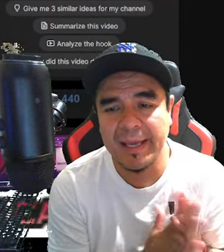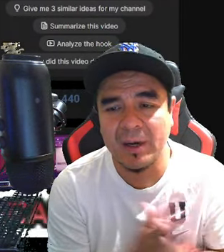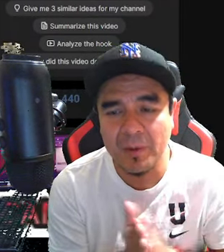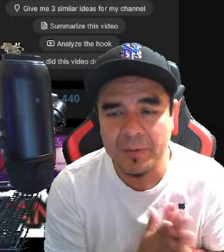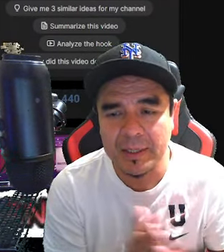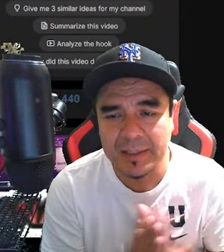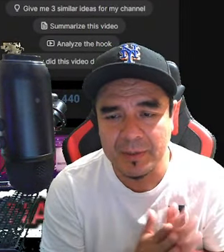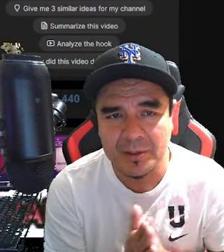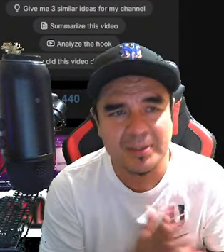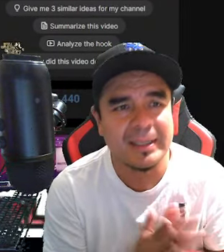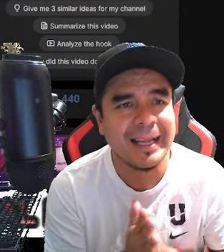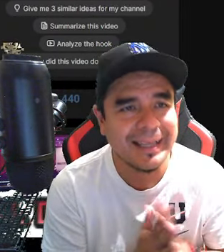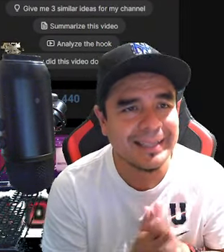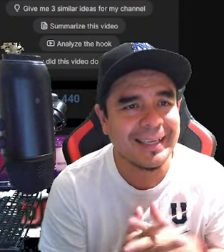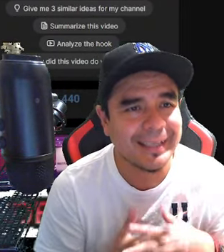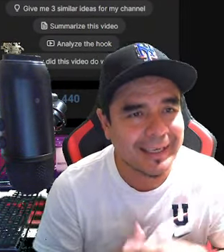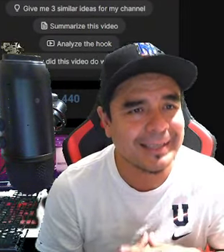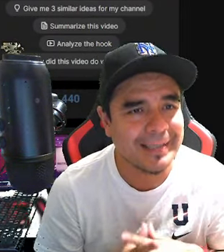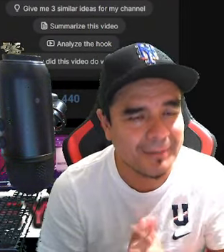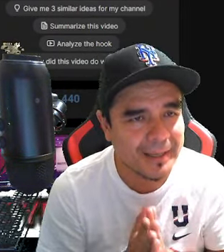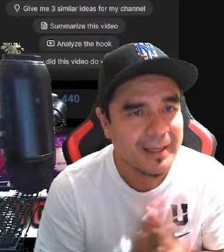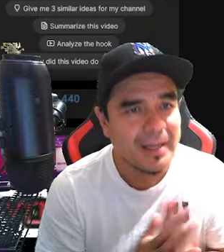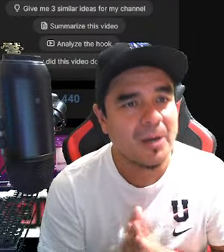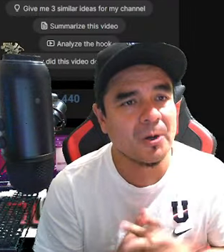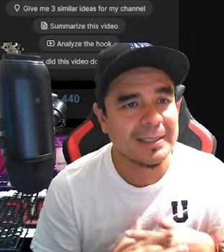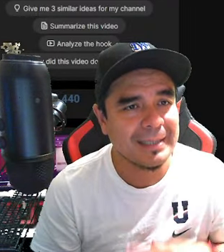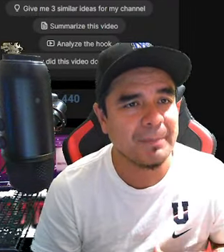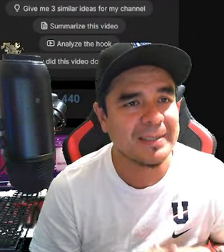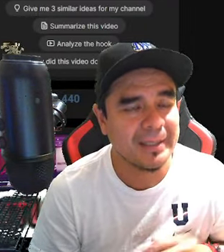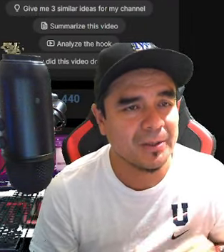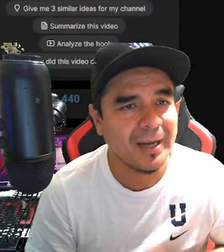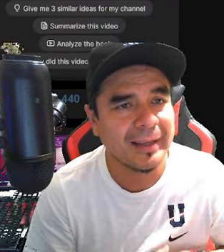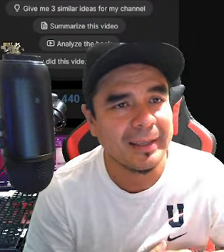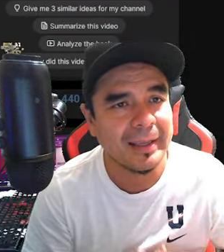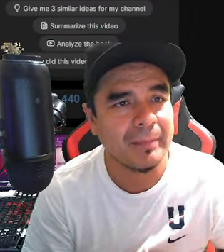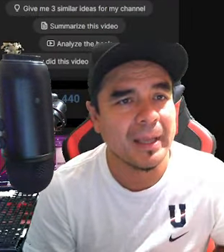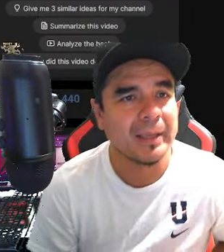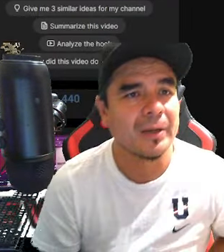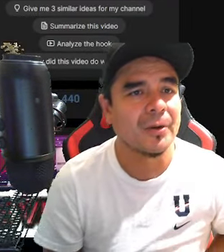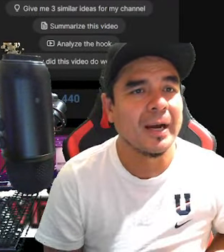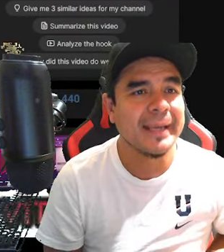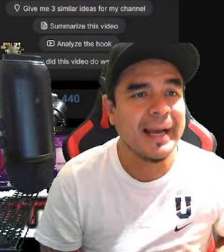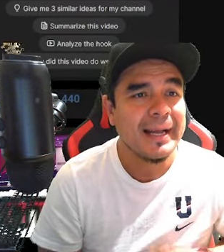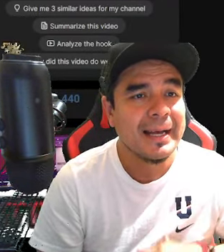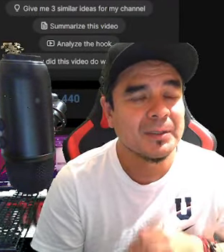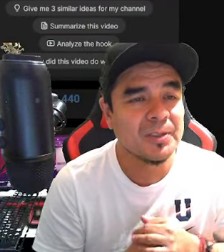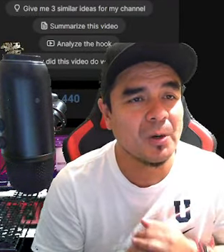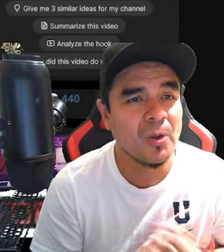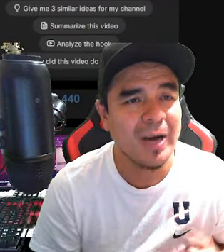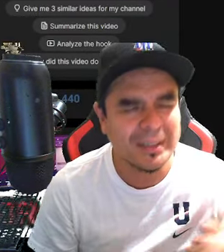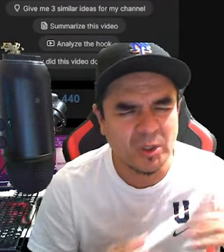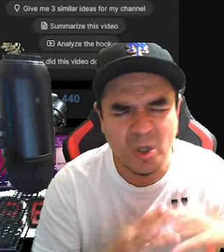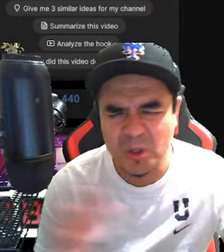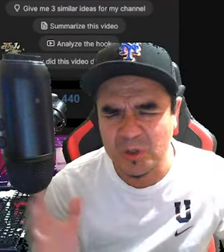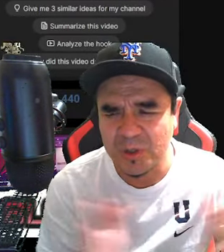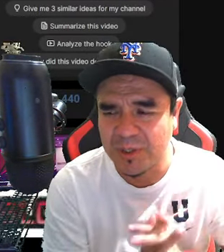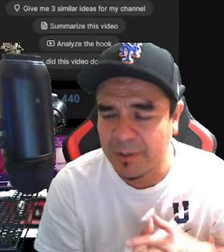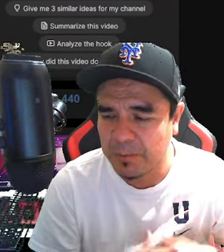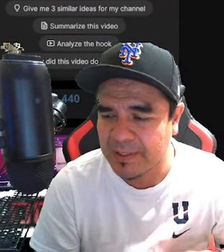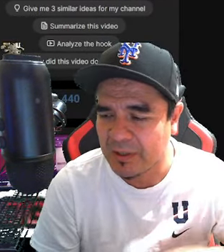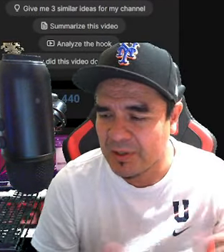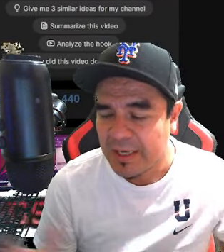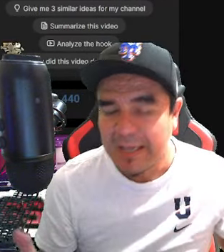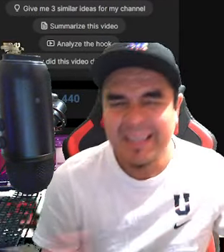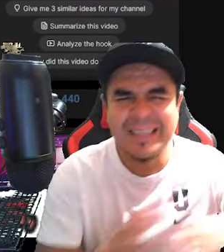porque, obviamente, amigos, la gente quiere saber lo que está pasando aquí en México. Allá un saludo a todos nuestros